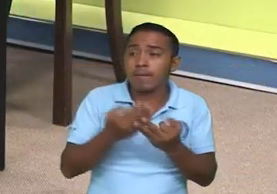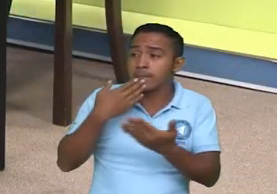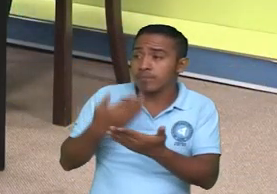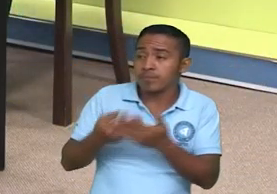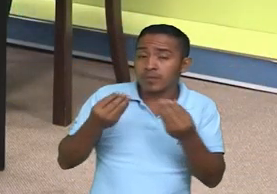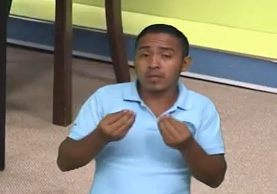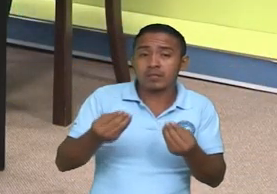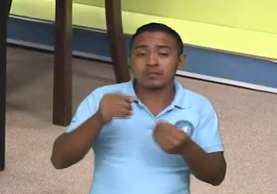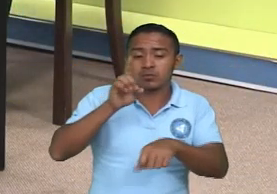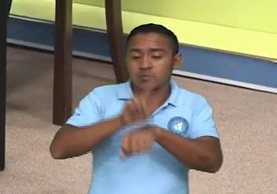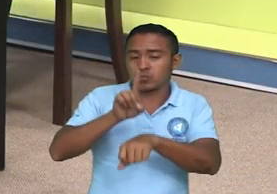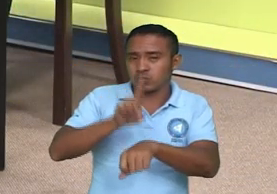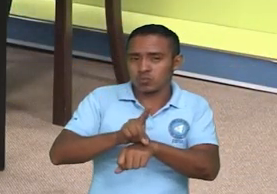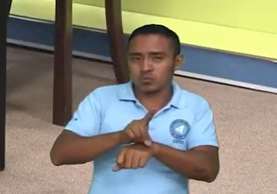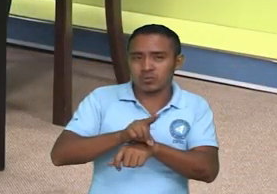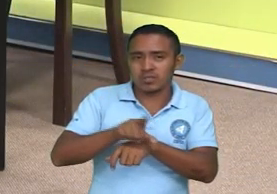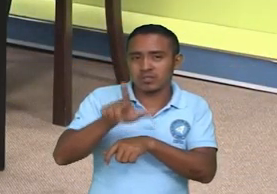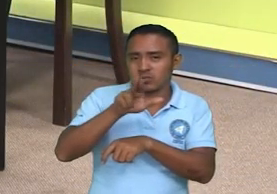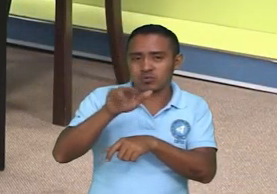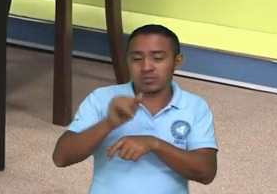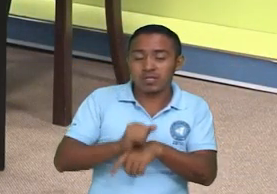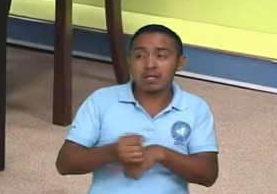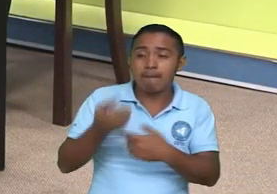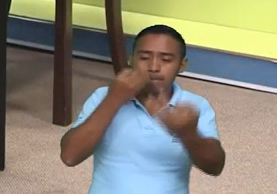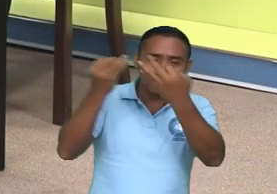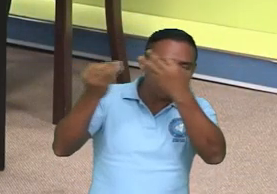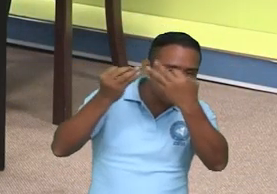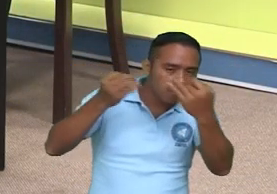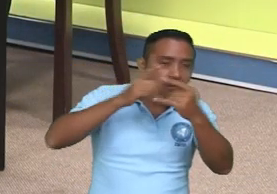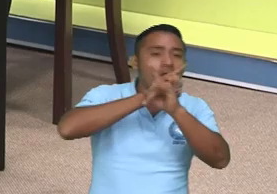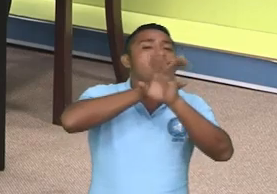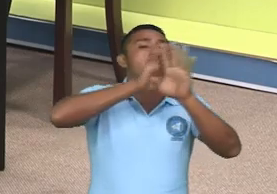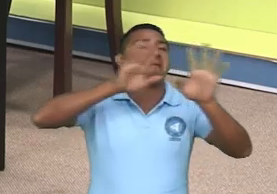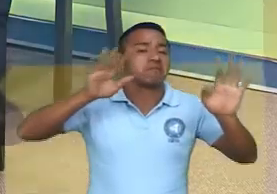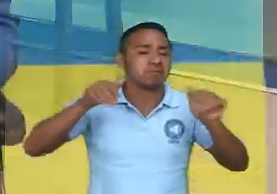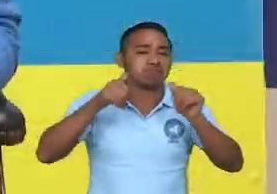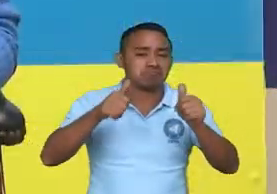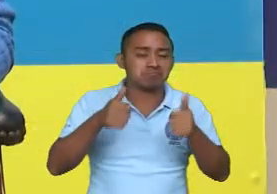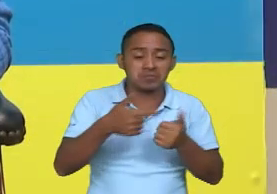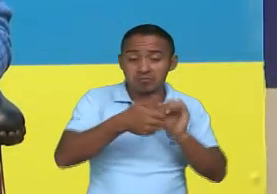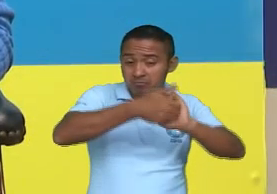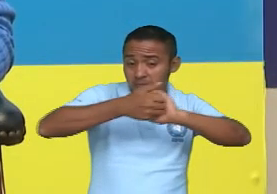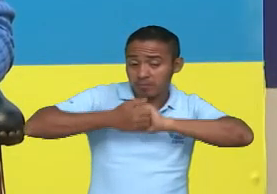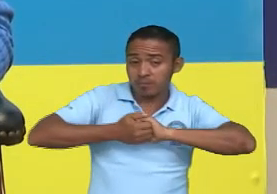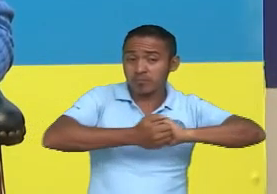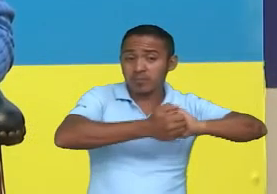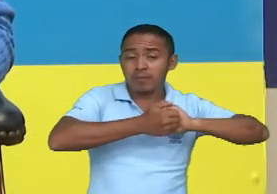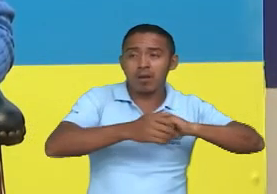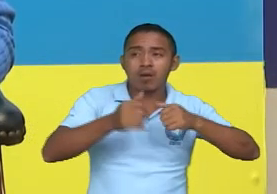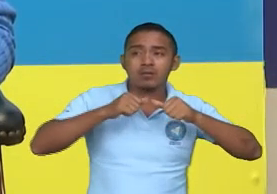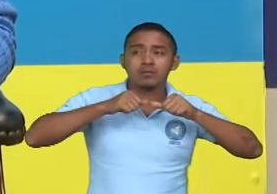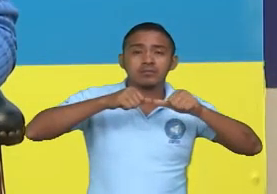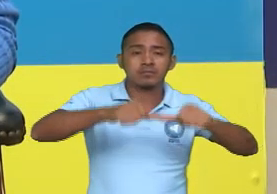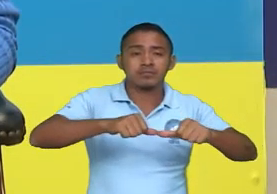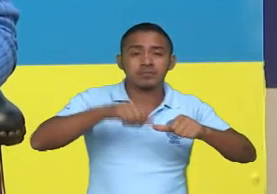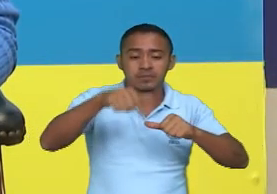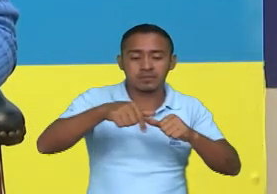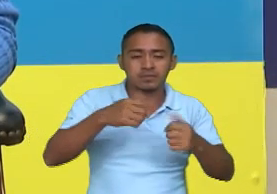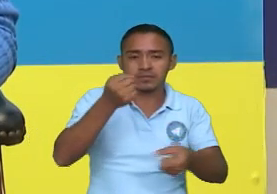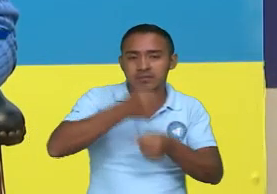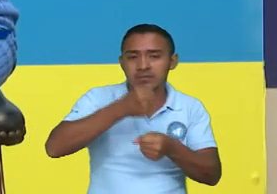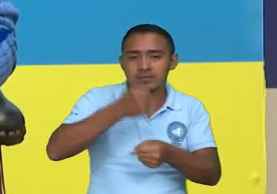saludable para contribuir de alguna forma a que nuestros niños no puedan sufrir de un síndrome como esto que lastima